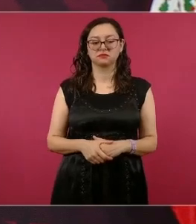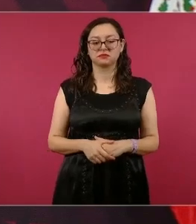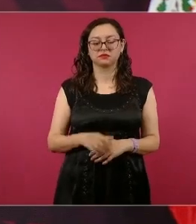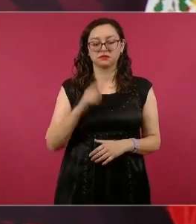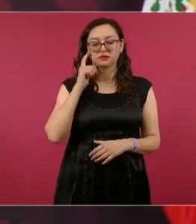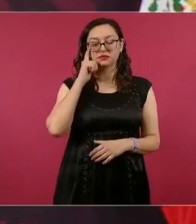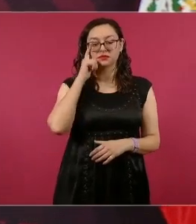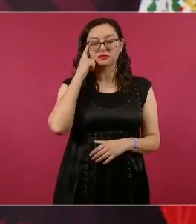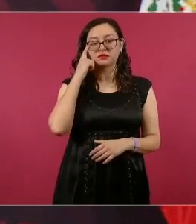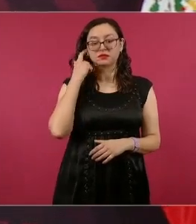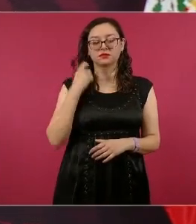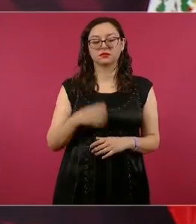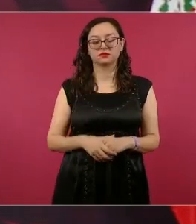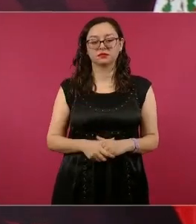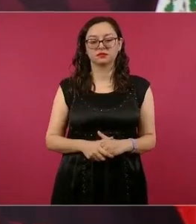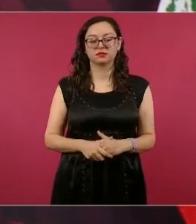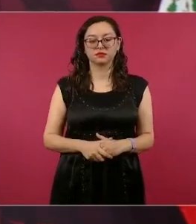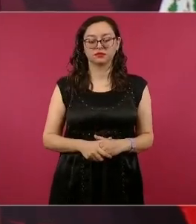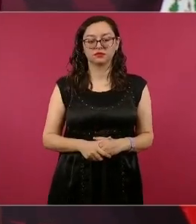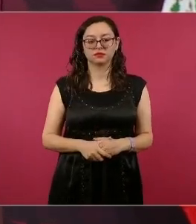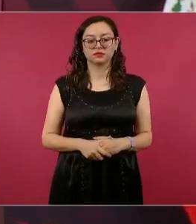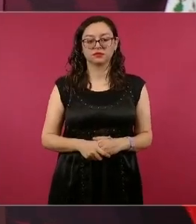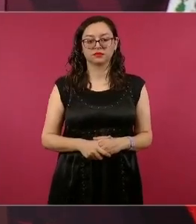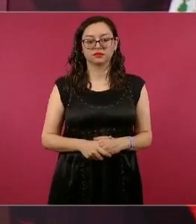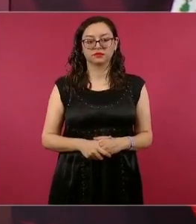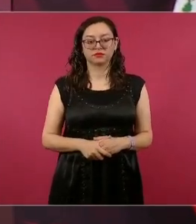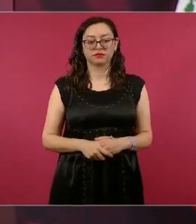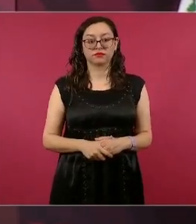una vez me encontré al hijo